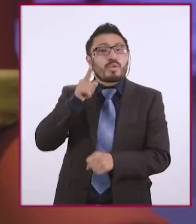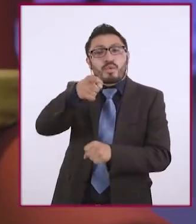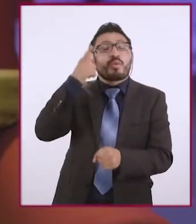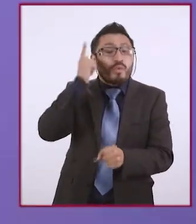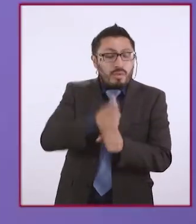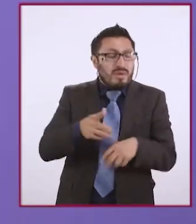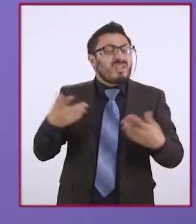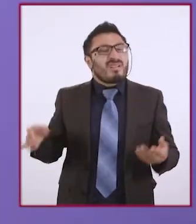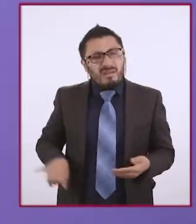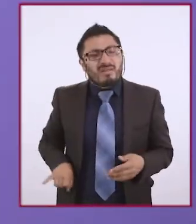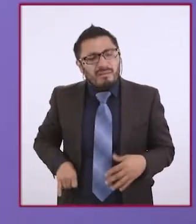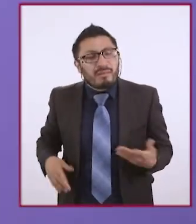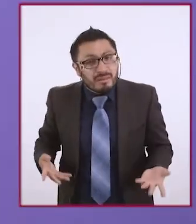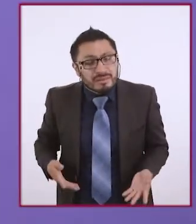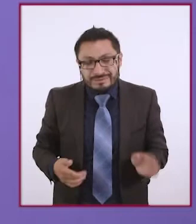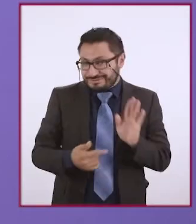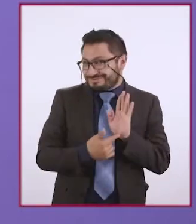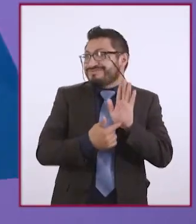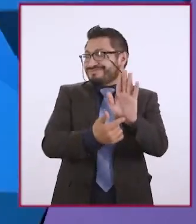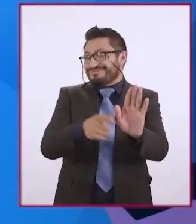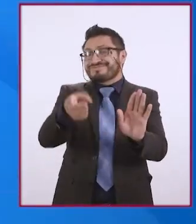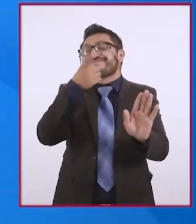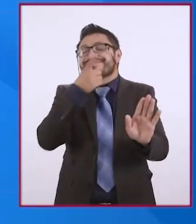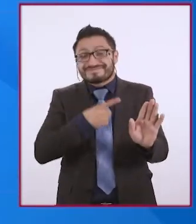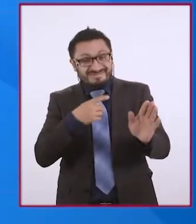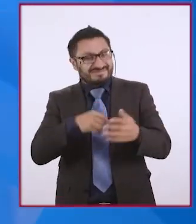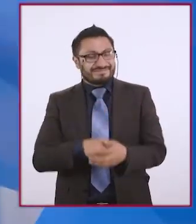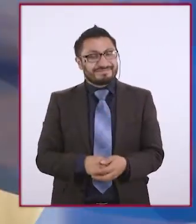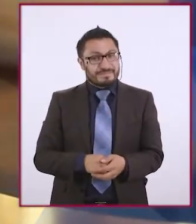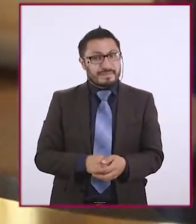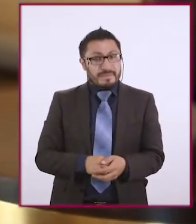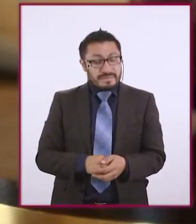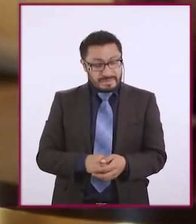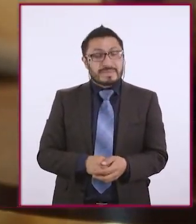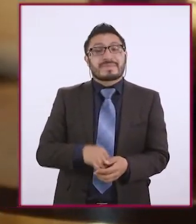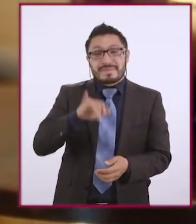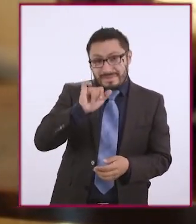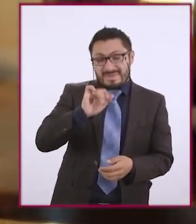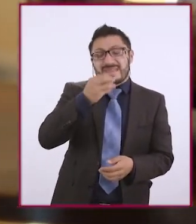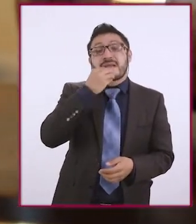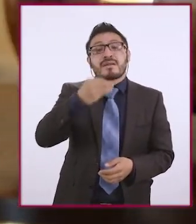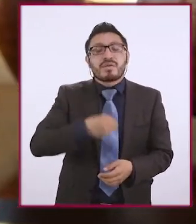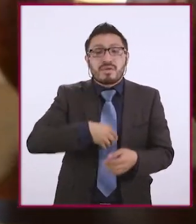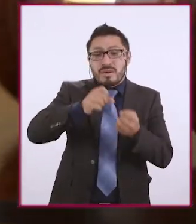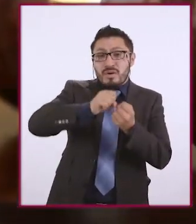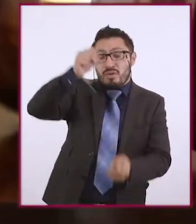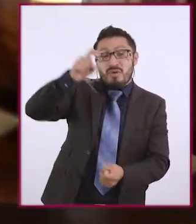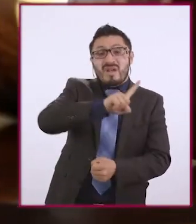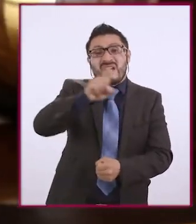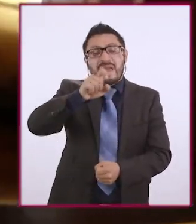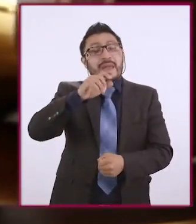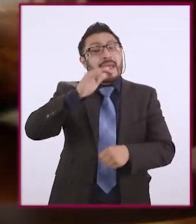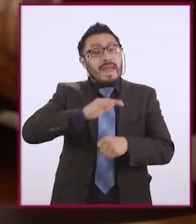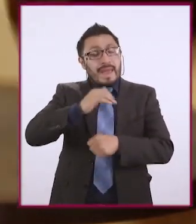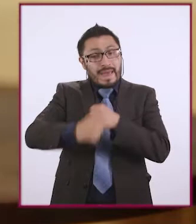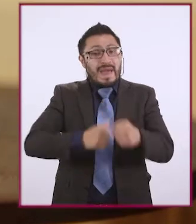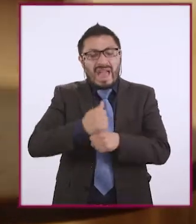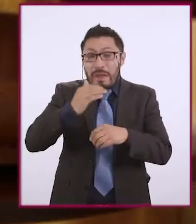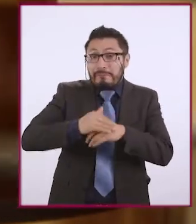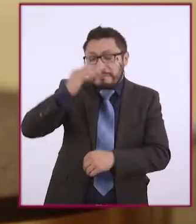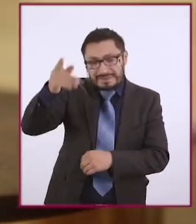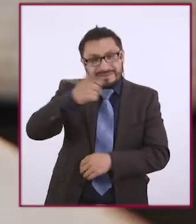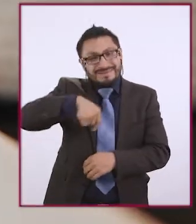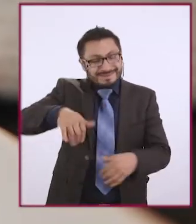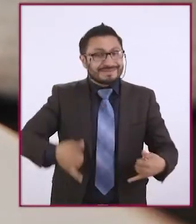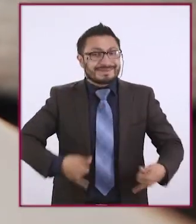es interesante? Vamos a verlo y me dices. A pesar de que la Constitución tiene más de 100 años, las y los